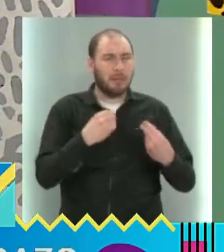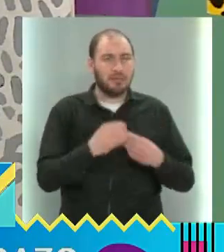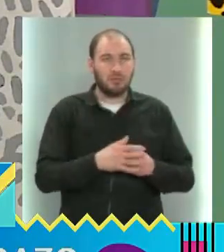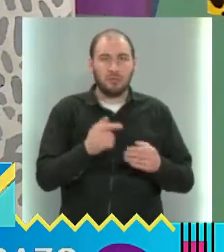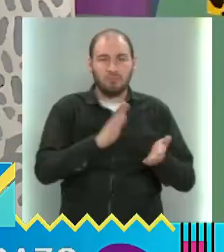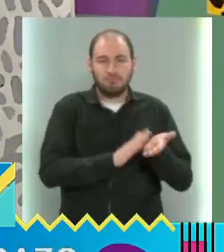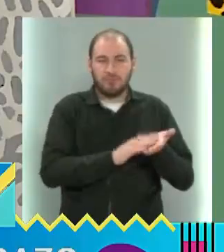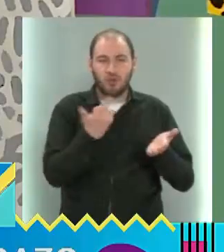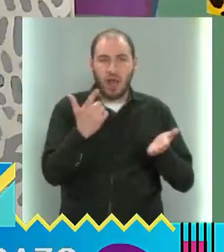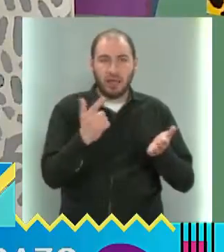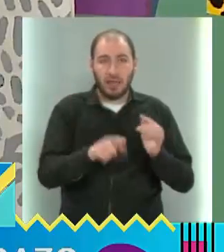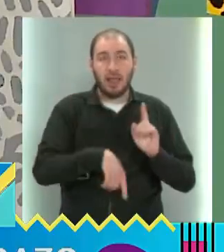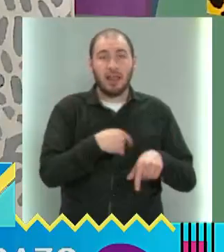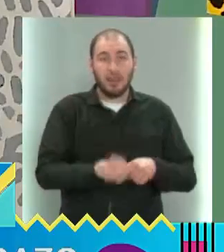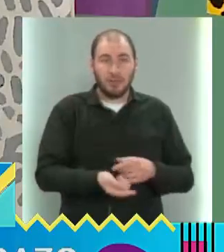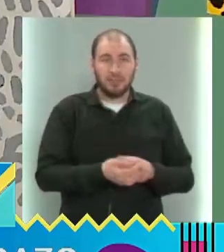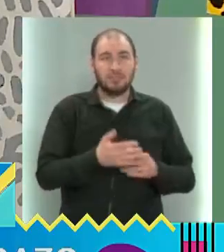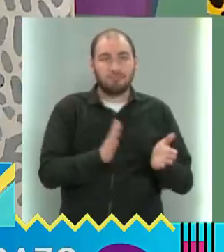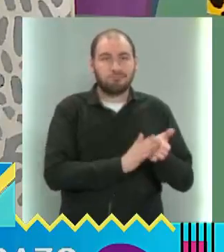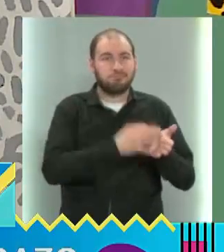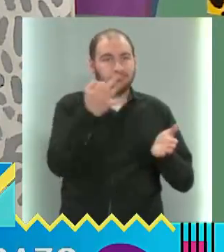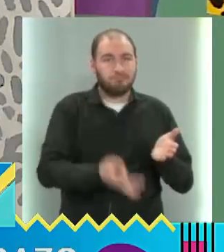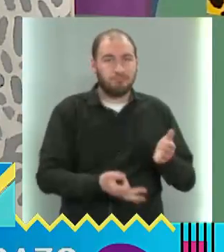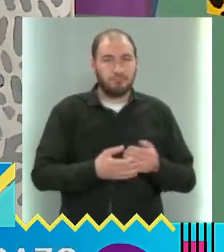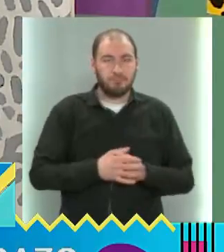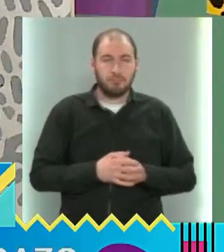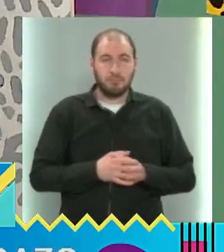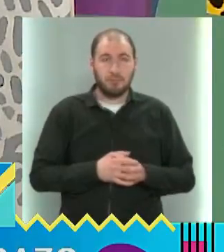no se efectivizó y concretarlo en una palabra.